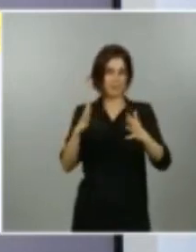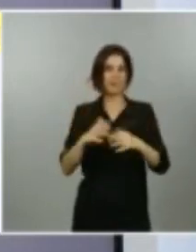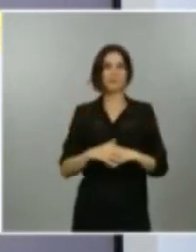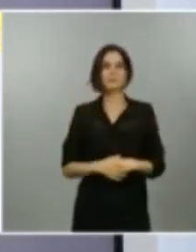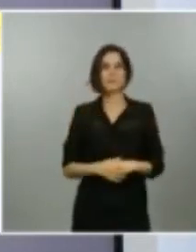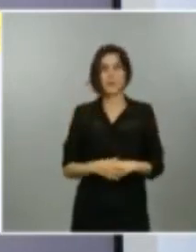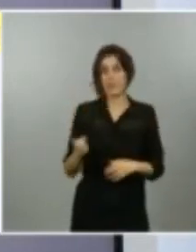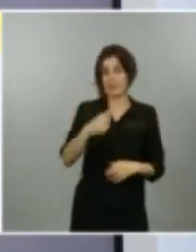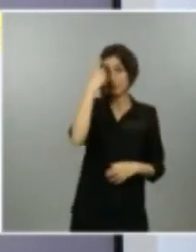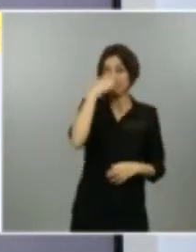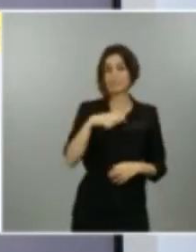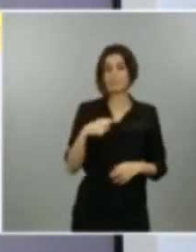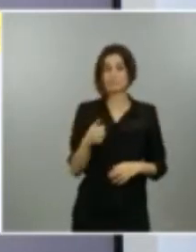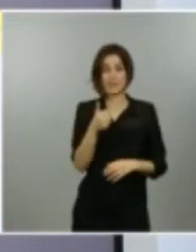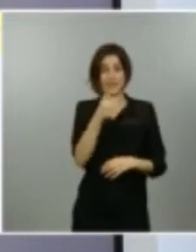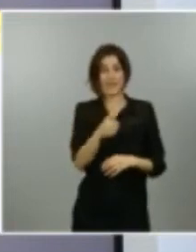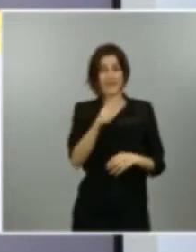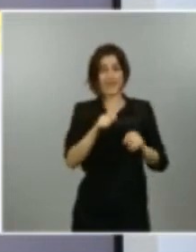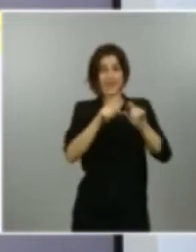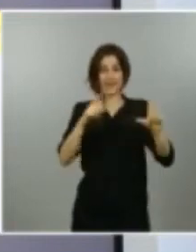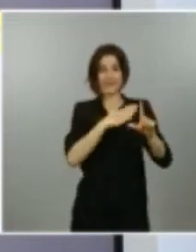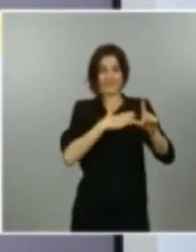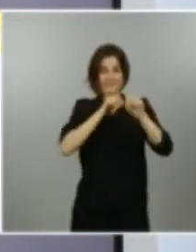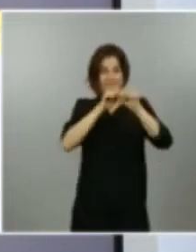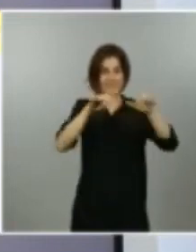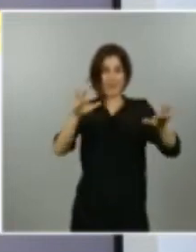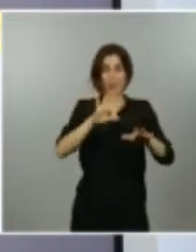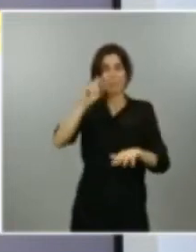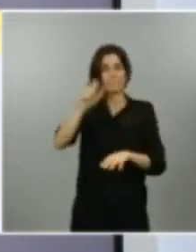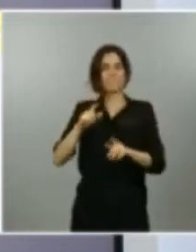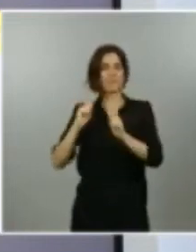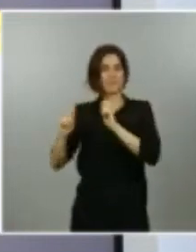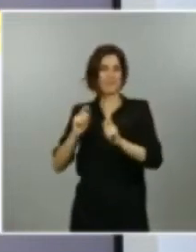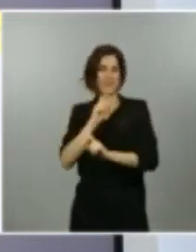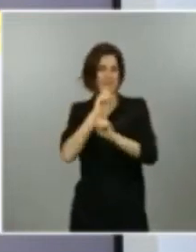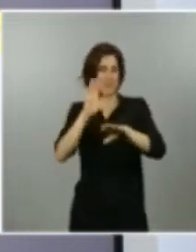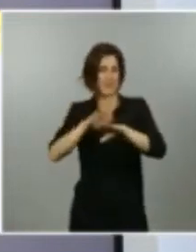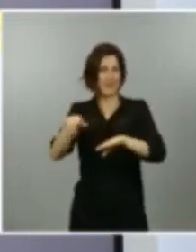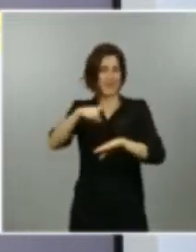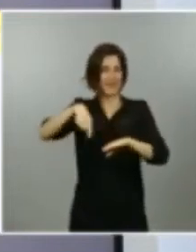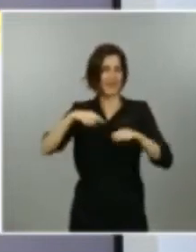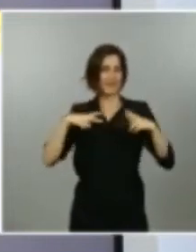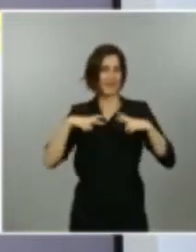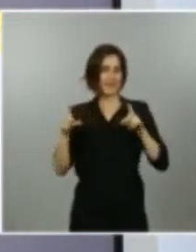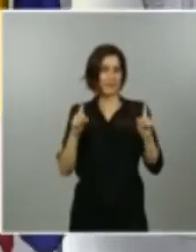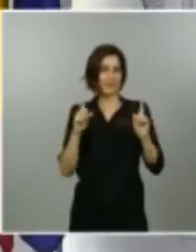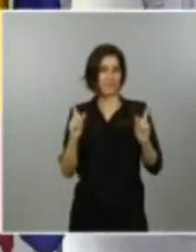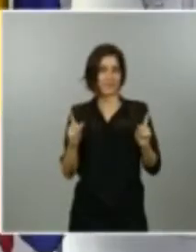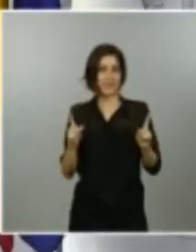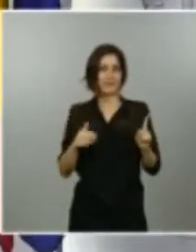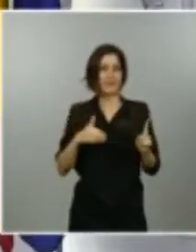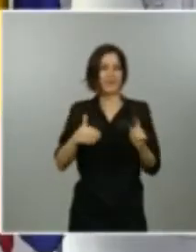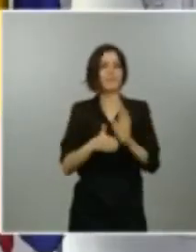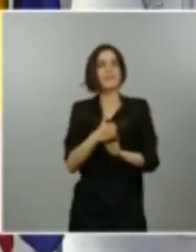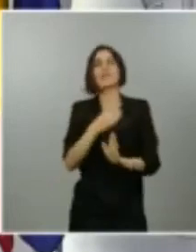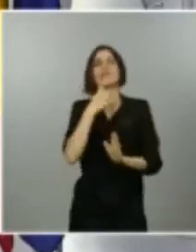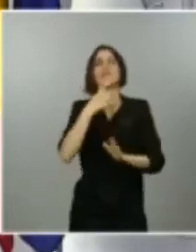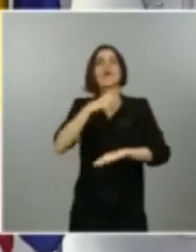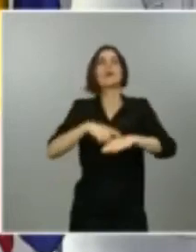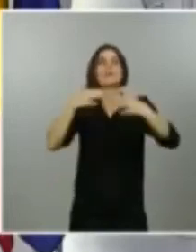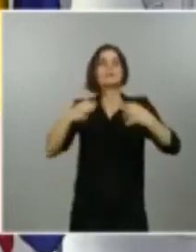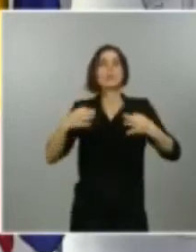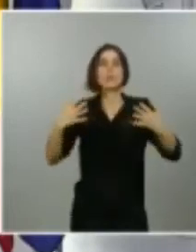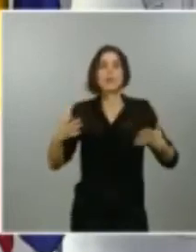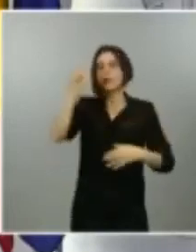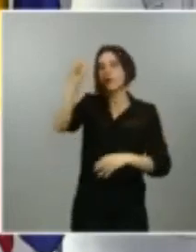en su retransmisión como los propios periodistas pues vayan preparándose en un instante concretaremos la hora doctor simón gracias iguales tantas gracias